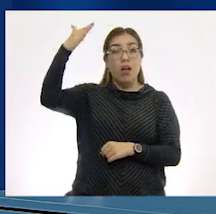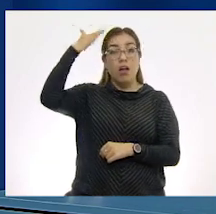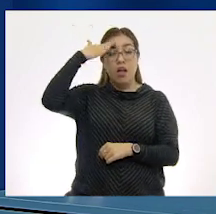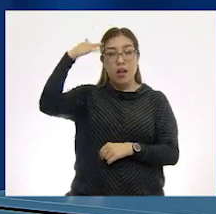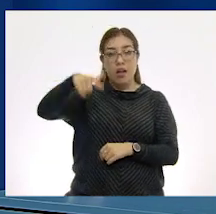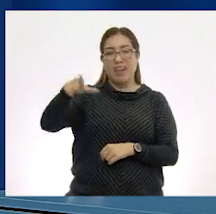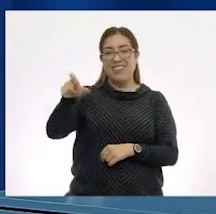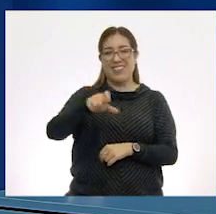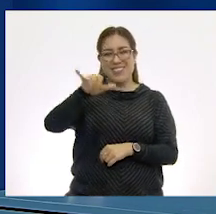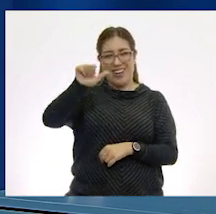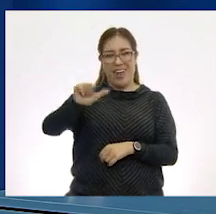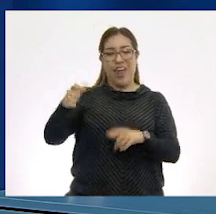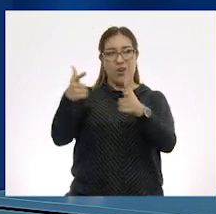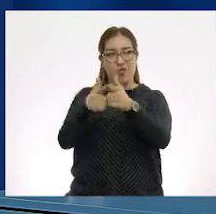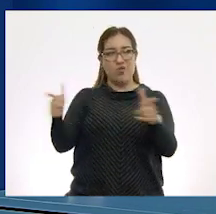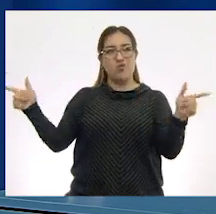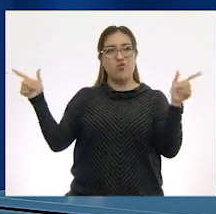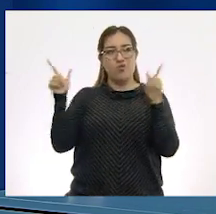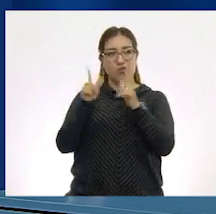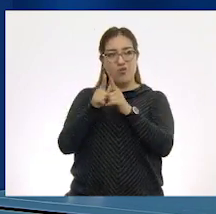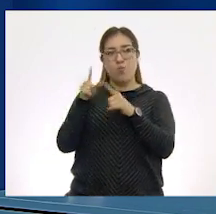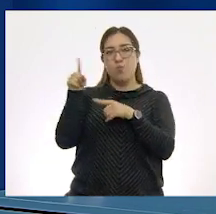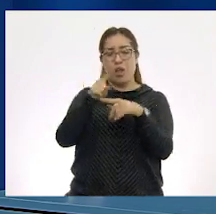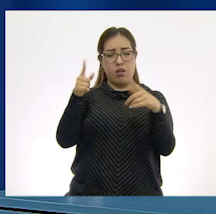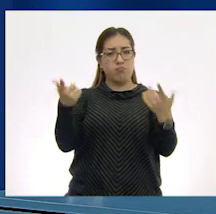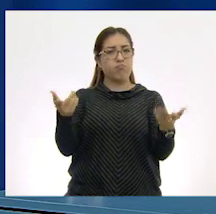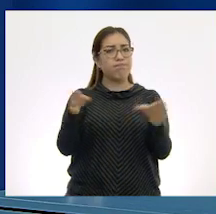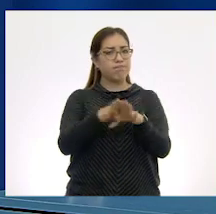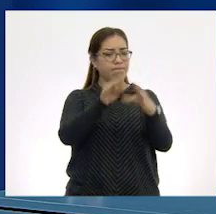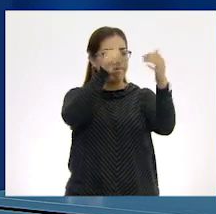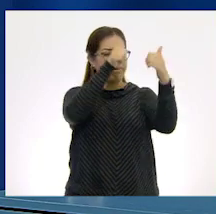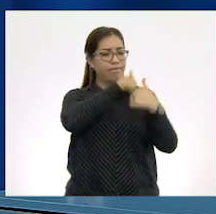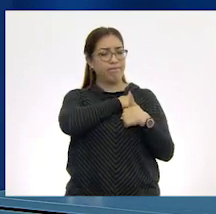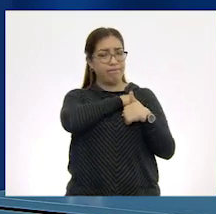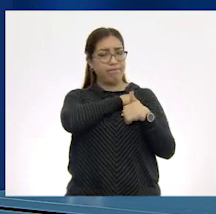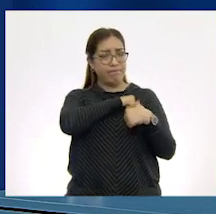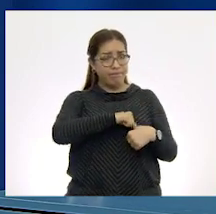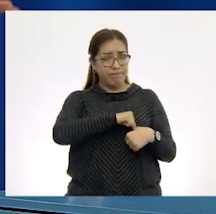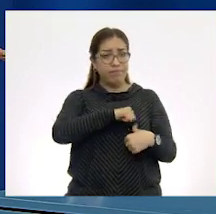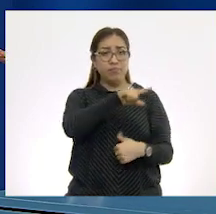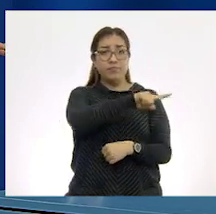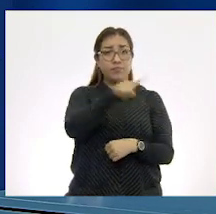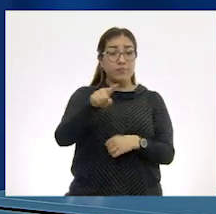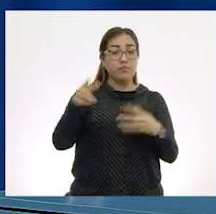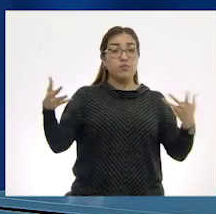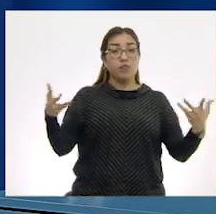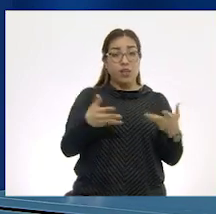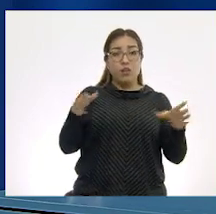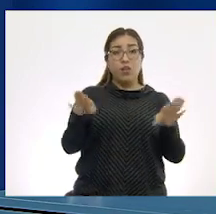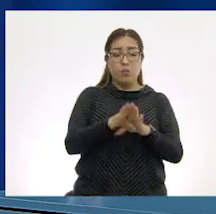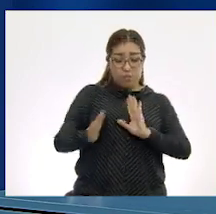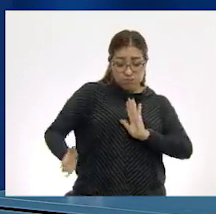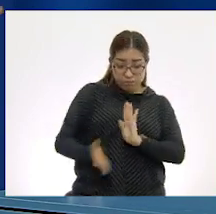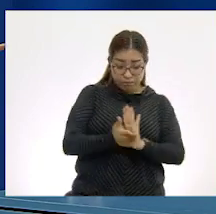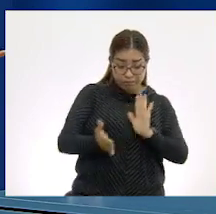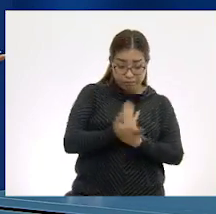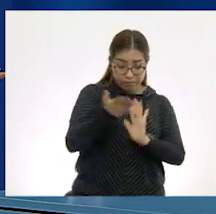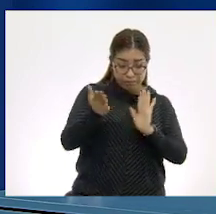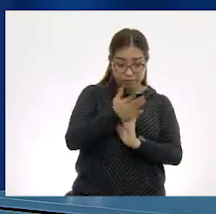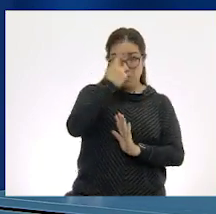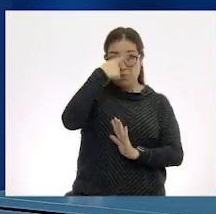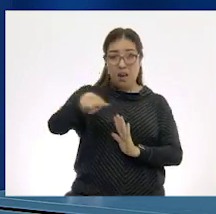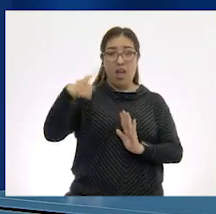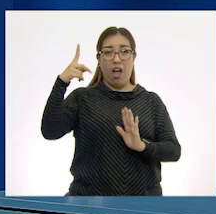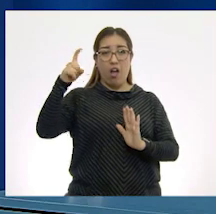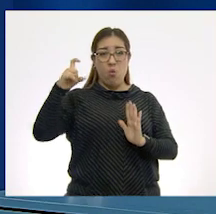Xia, se le encargó al clan que hiciera una construcción para evitar el paso del agua, pero fracasó